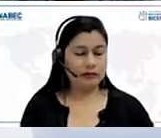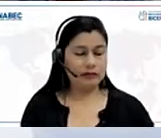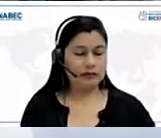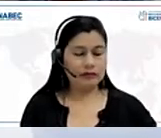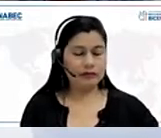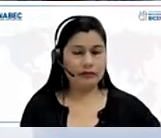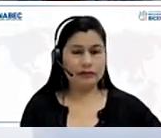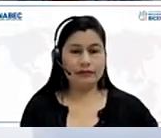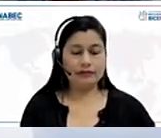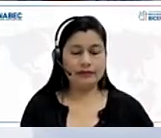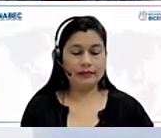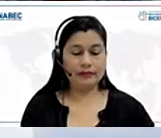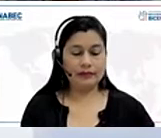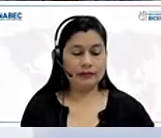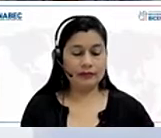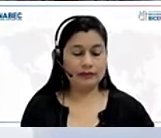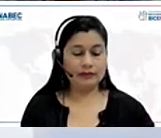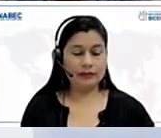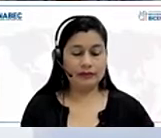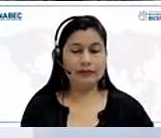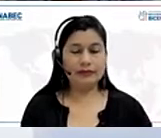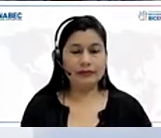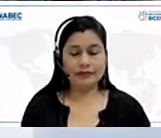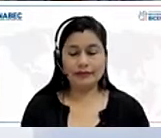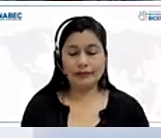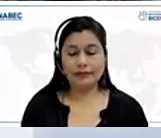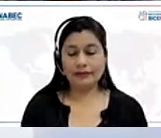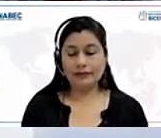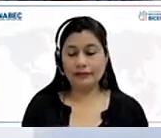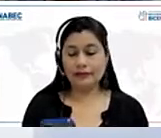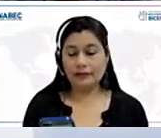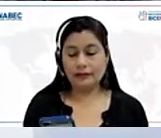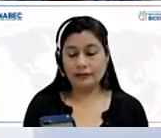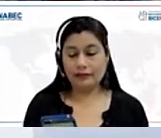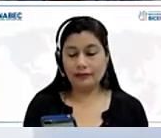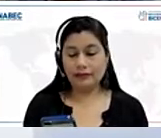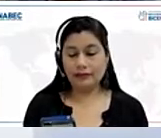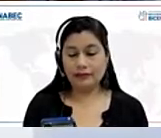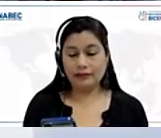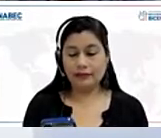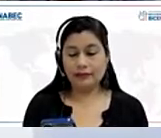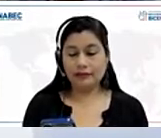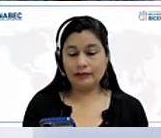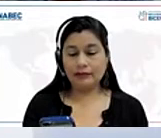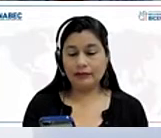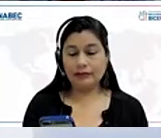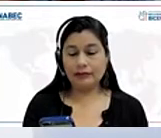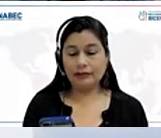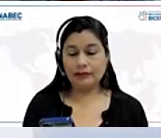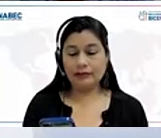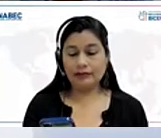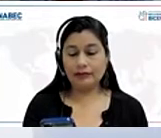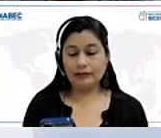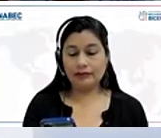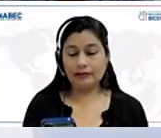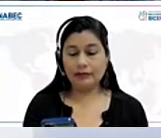el mejoramiento de la situación en el Perú, o también de las relaciones entre Japón y Perú, o incluso también solamente para el Japón, si es un tema